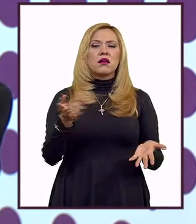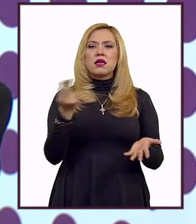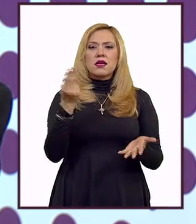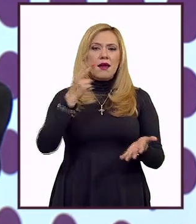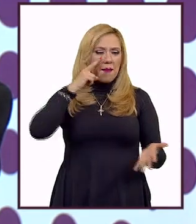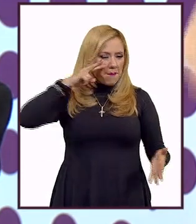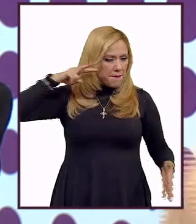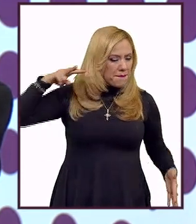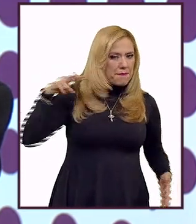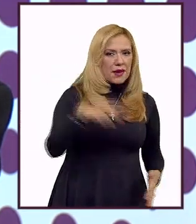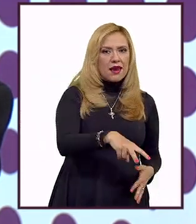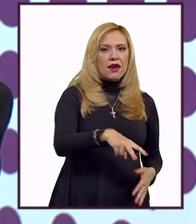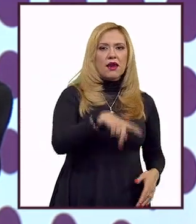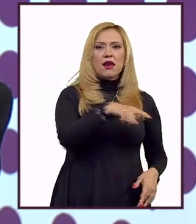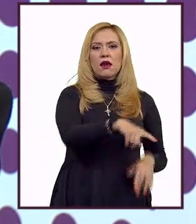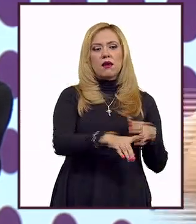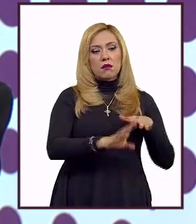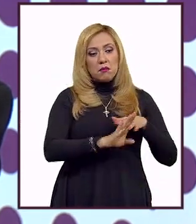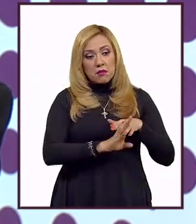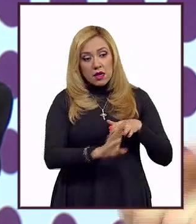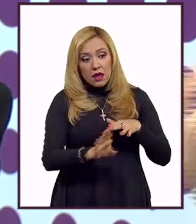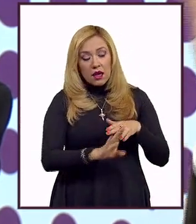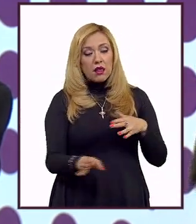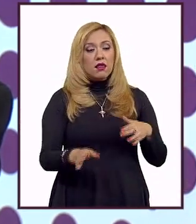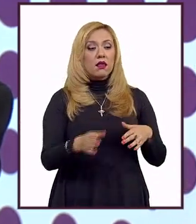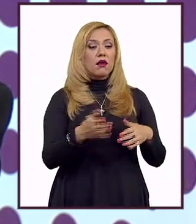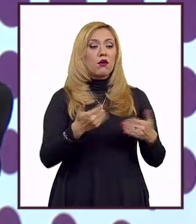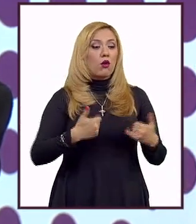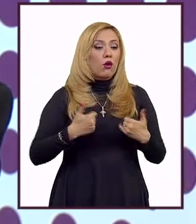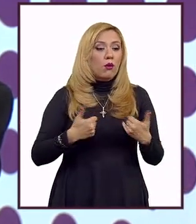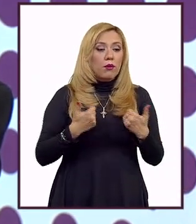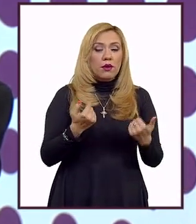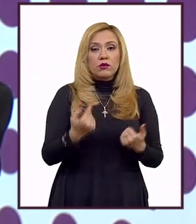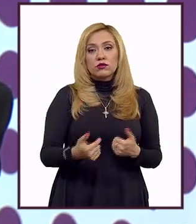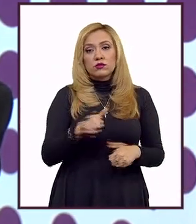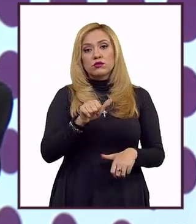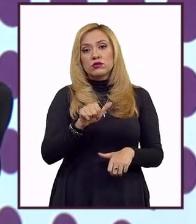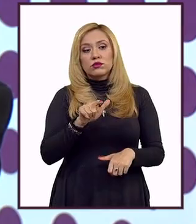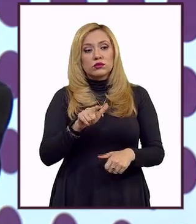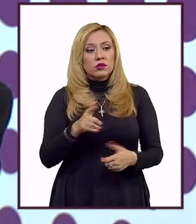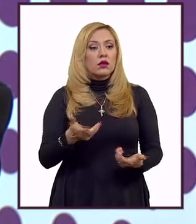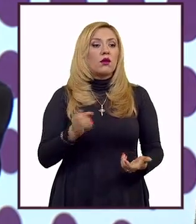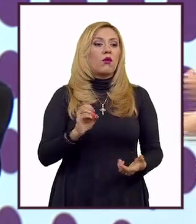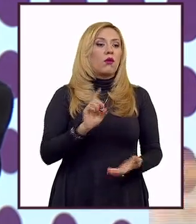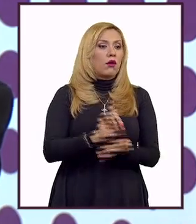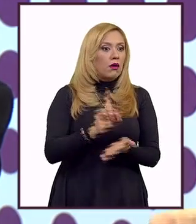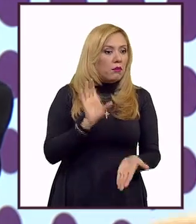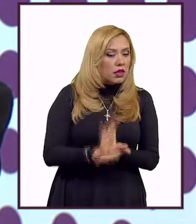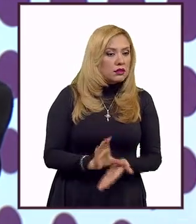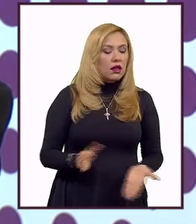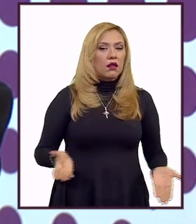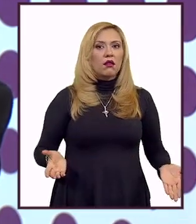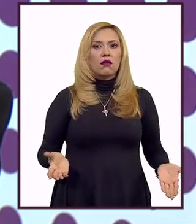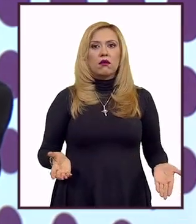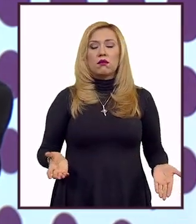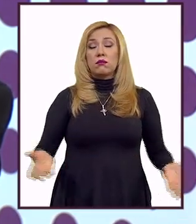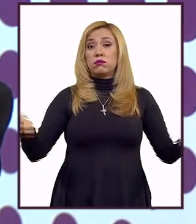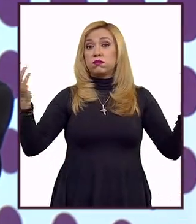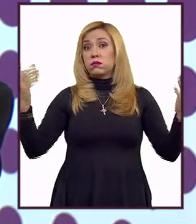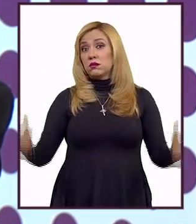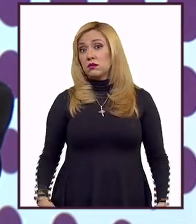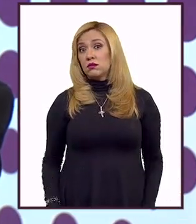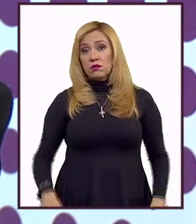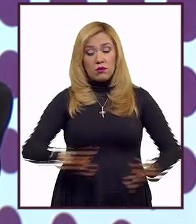que voltear a ver la calidad de migrante, si es menor de edad, si tiene algún tipo de discapacidad. Todas estas cuestiones tienen un